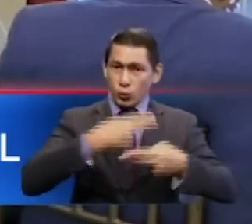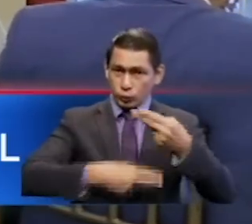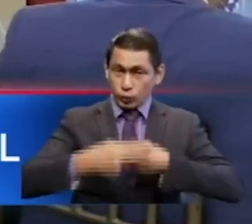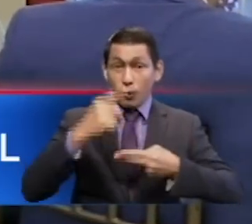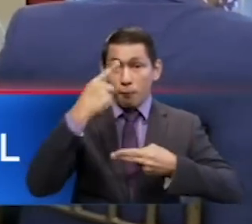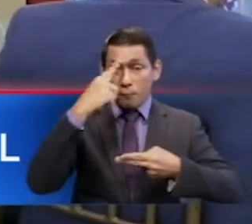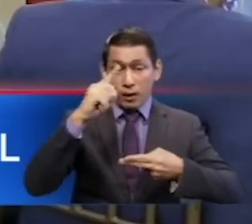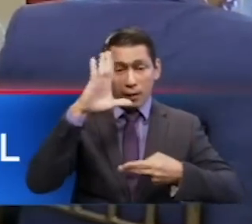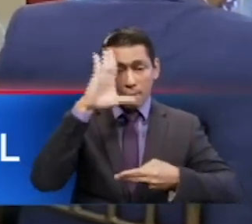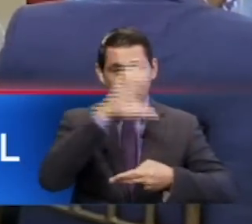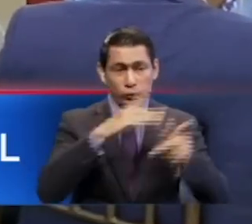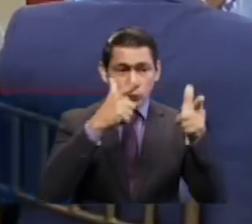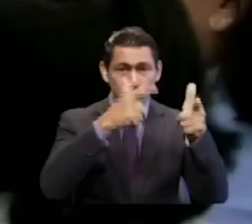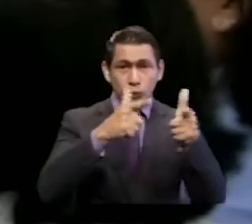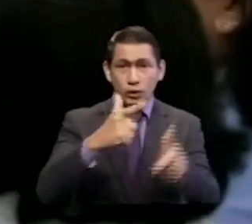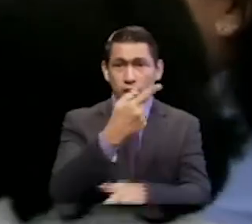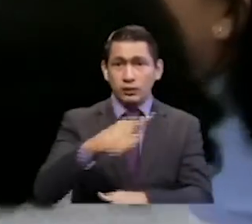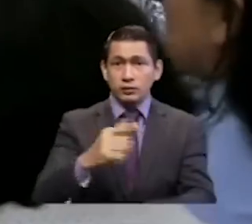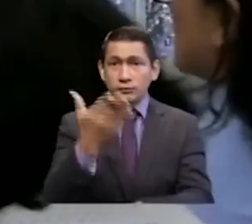protección.